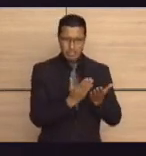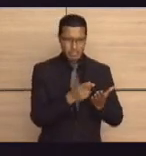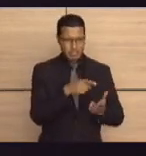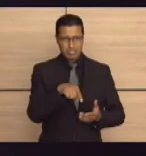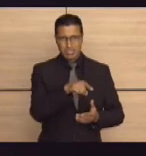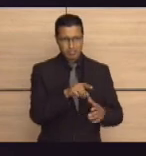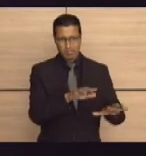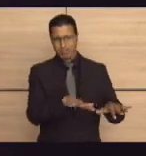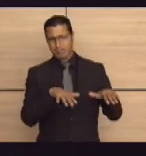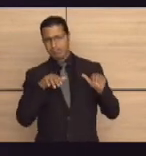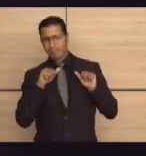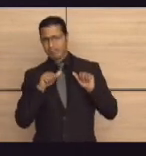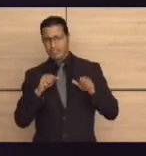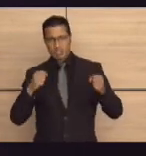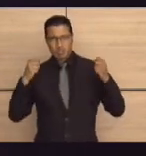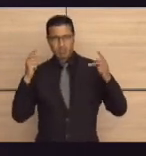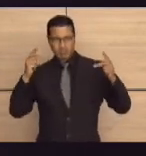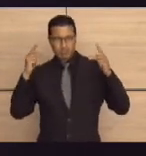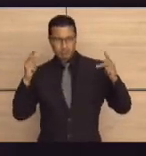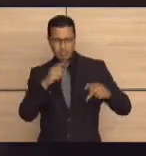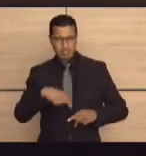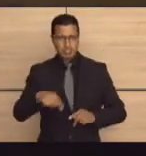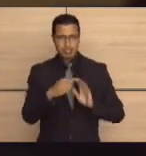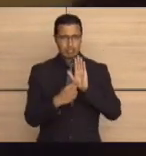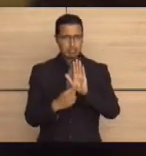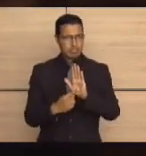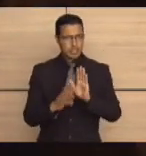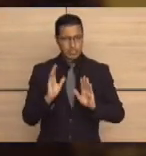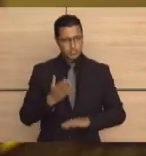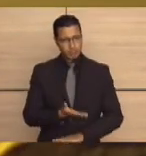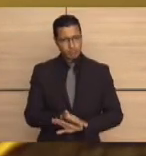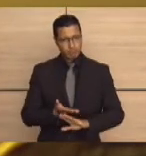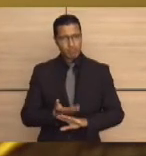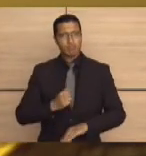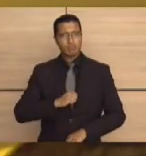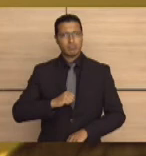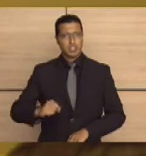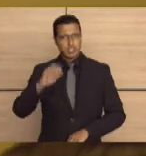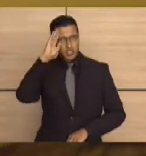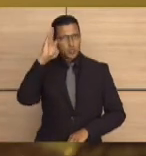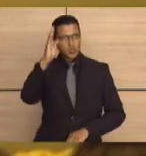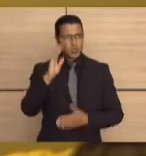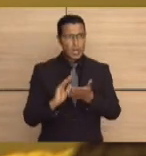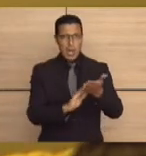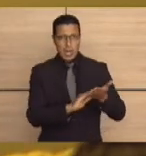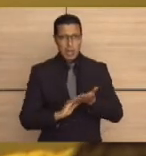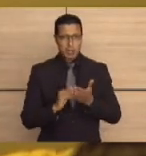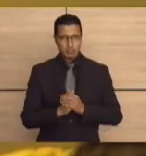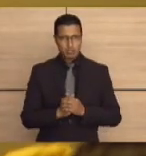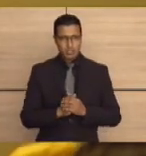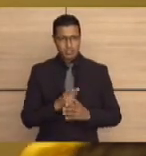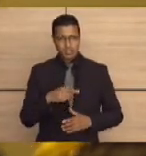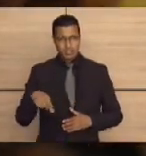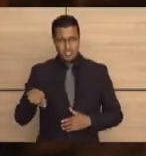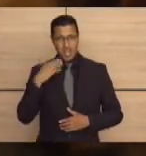señal de protesta y en clara exigencia de su derecho al futuro. No dejaremos que se salgan con la